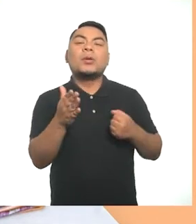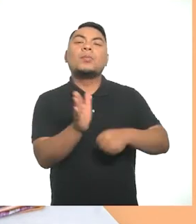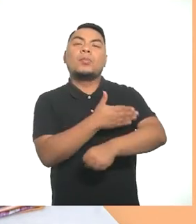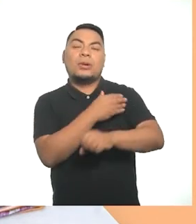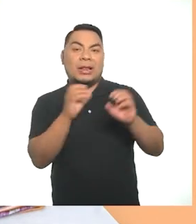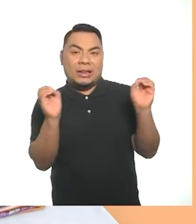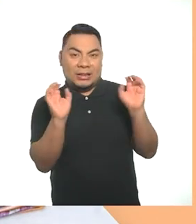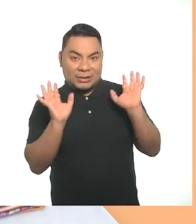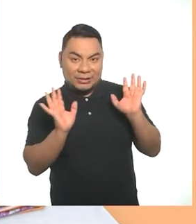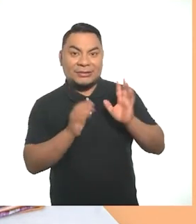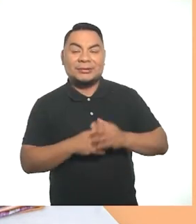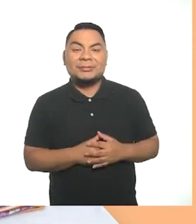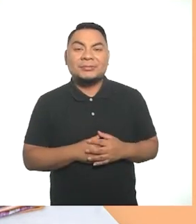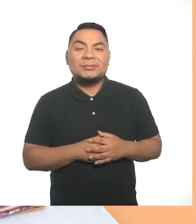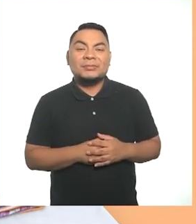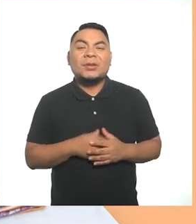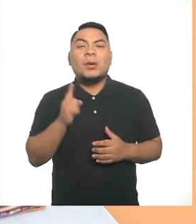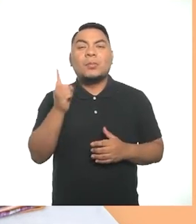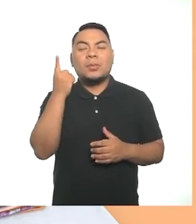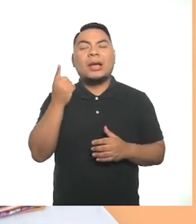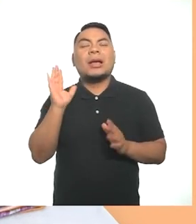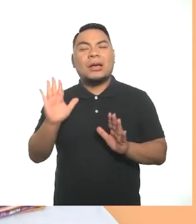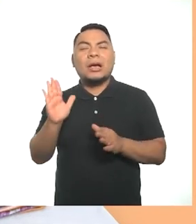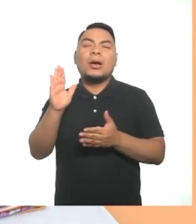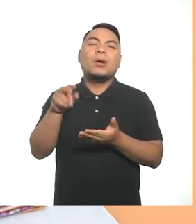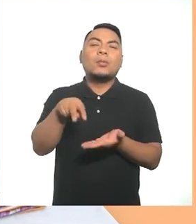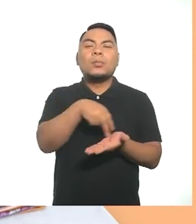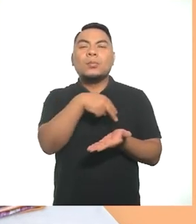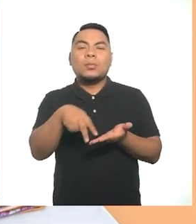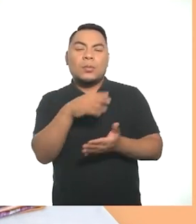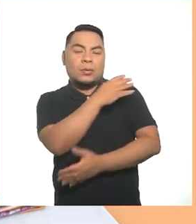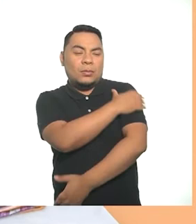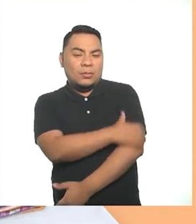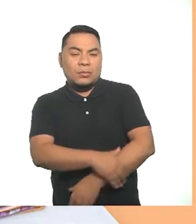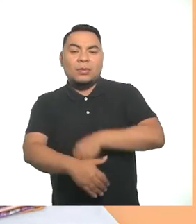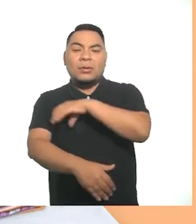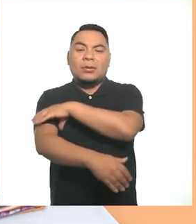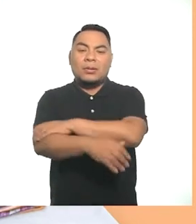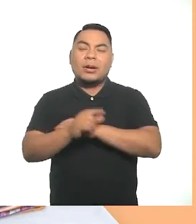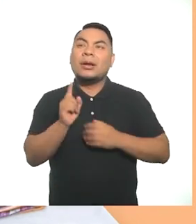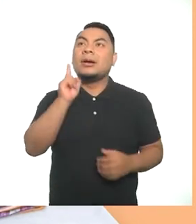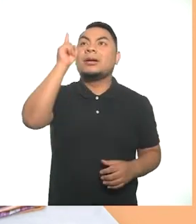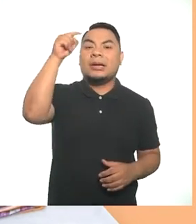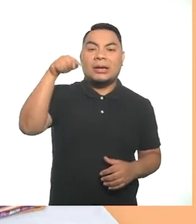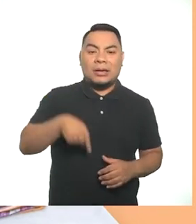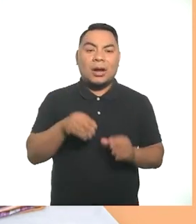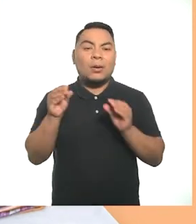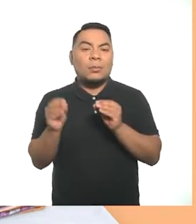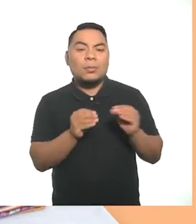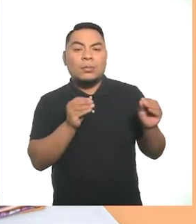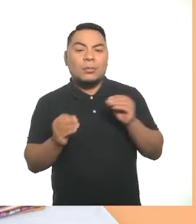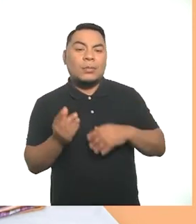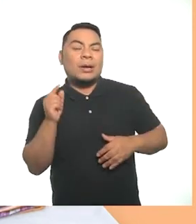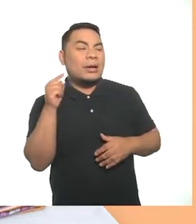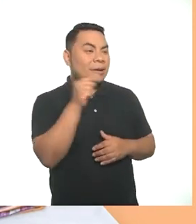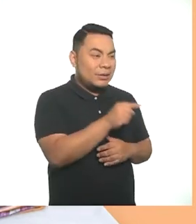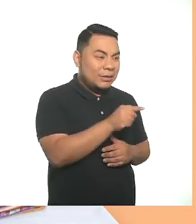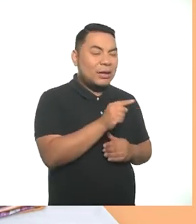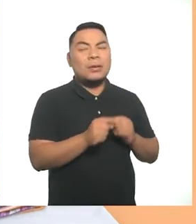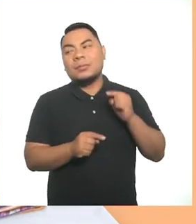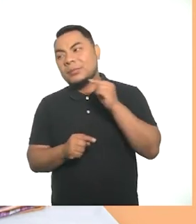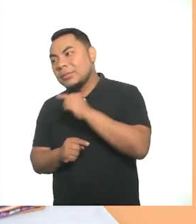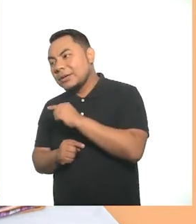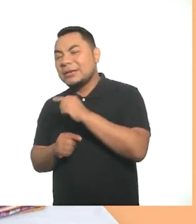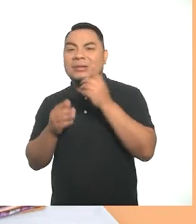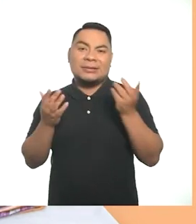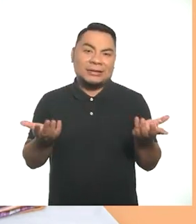sin música. Empiecen con movimientos de brazos, arriba y abajo, a un lado y